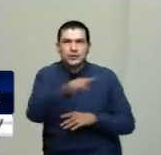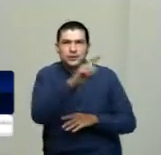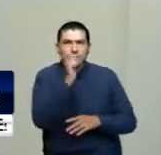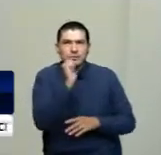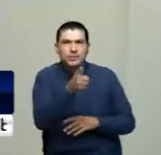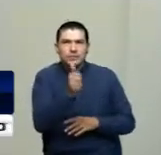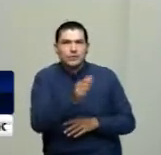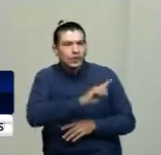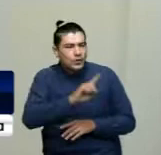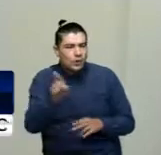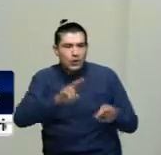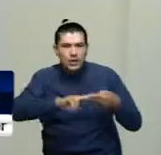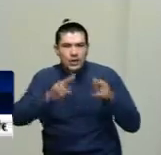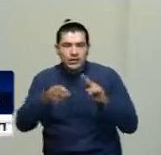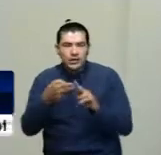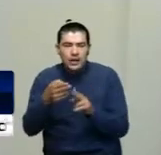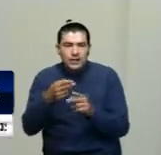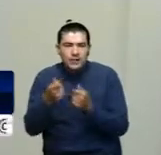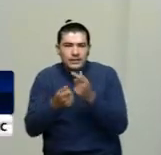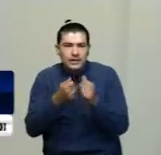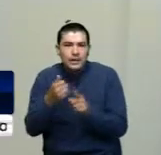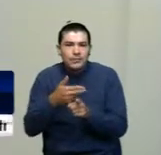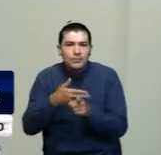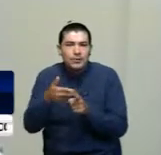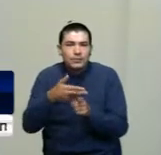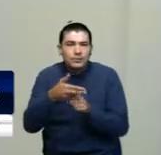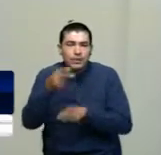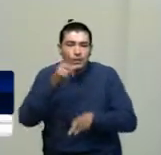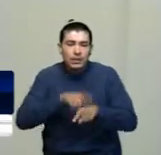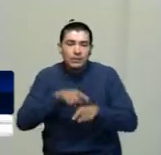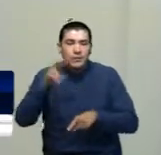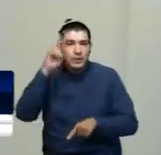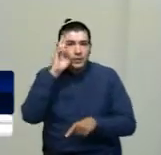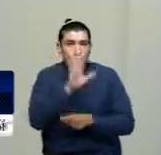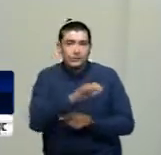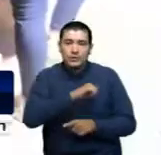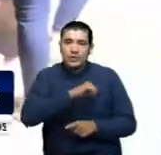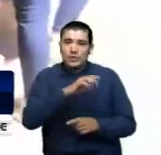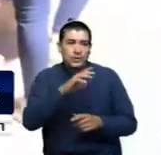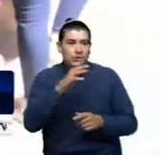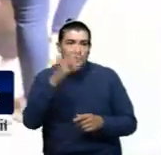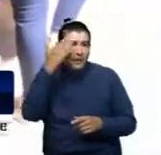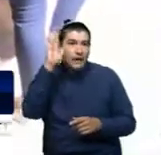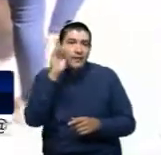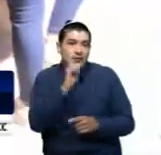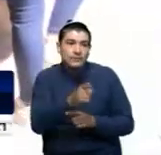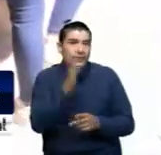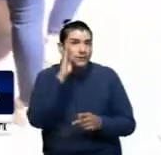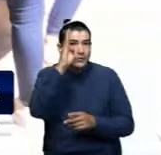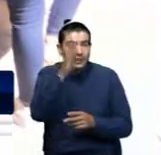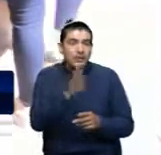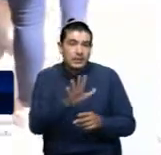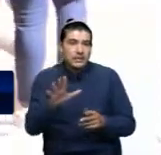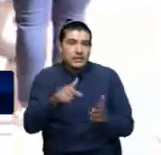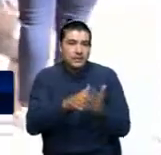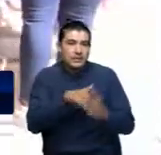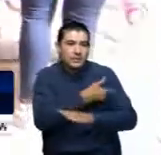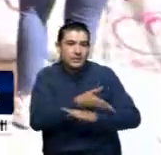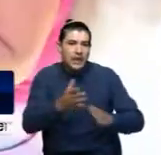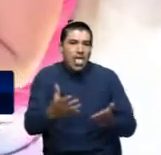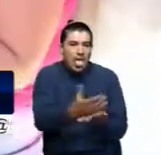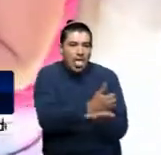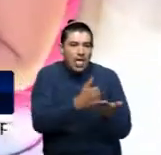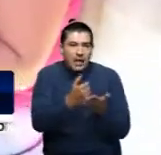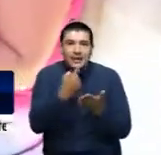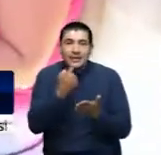pusieron en el marco fiscal del mediano plazo por consiguiente no tenían presupuestados esos ingresos el presidente estima que el descuento debe